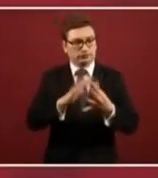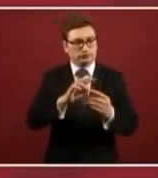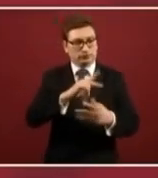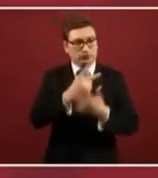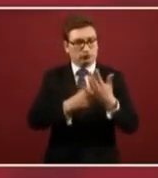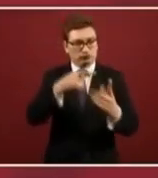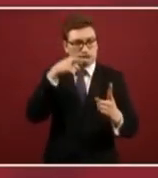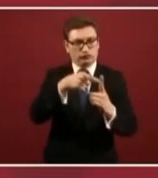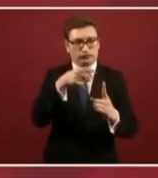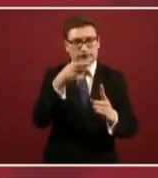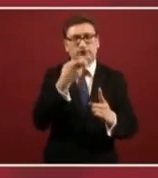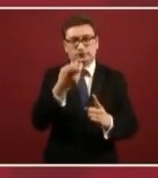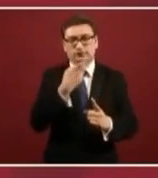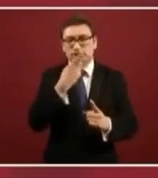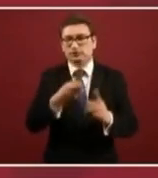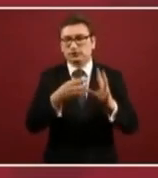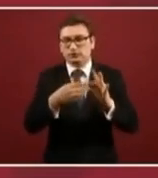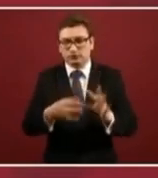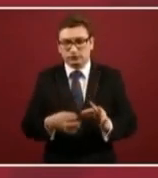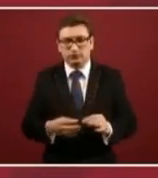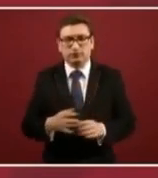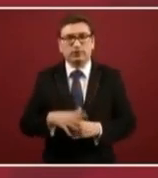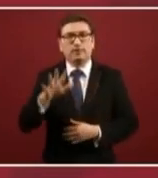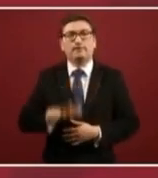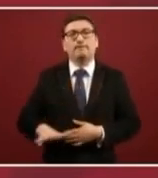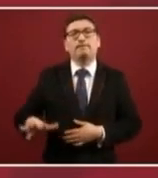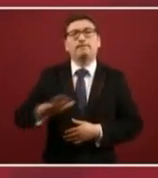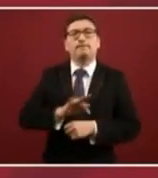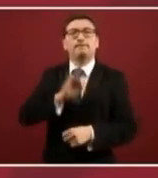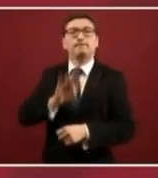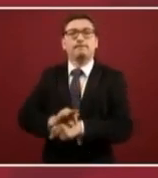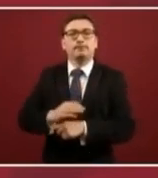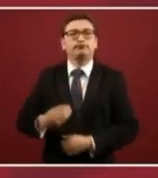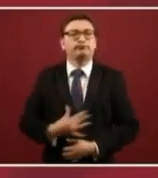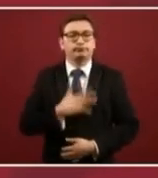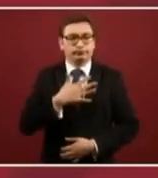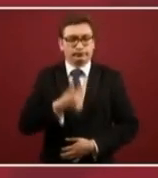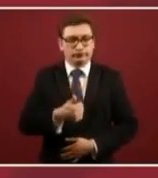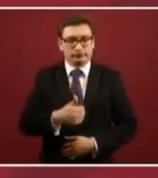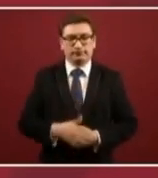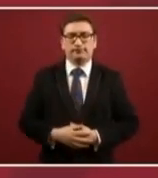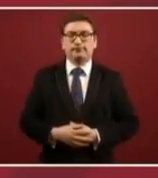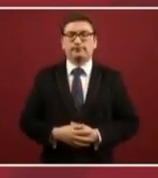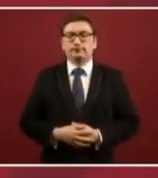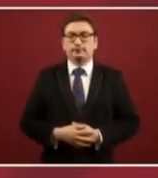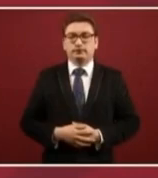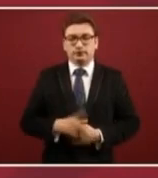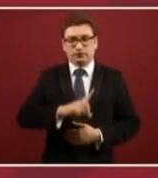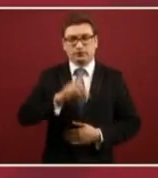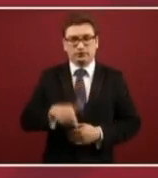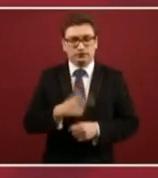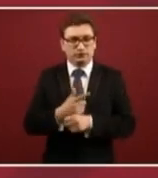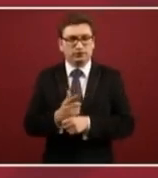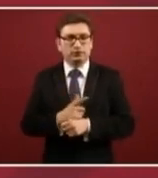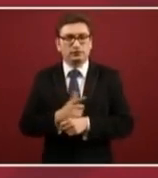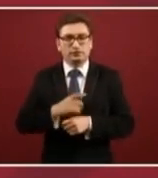específico, el de producción para el bienestar. Luego el licenciado Ignacio